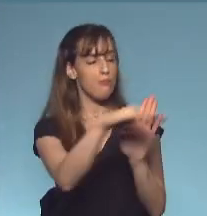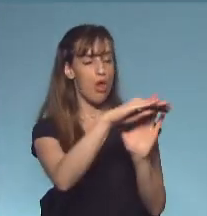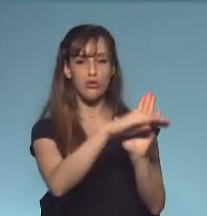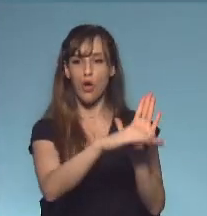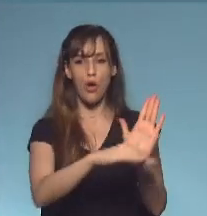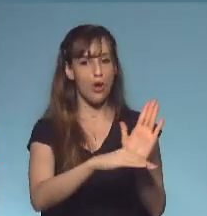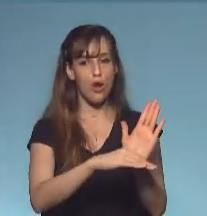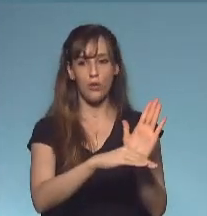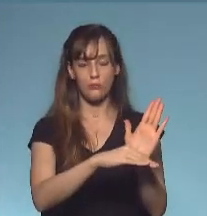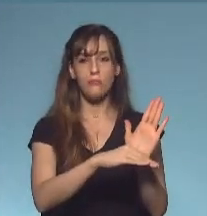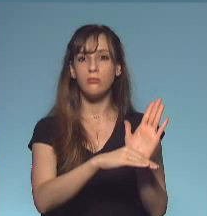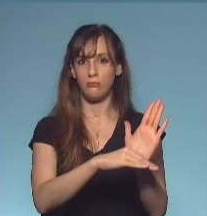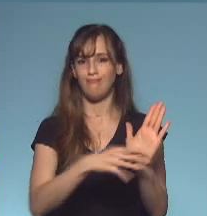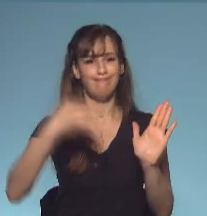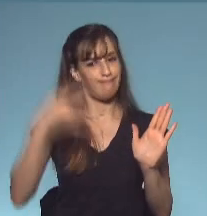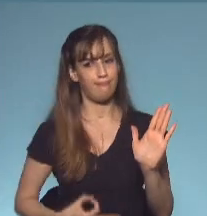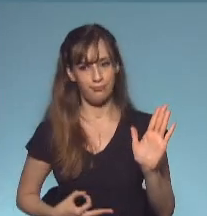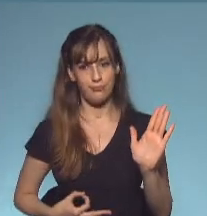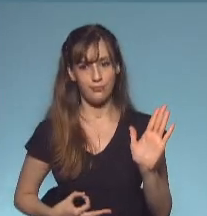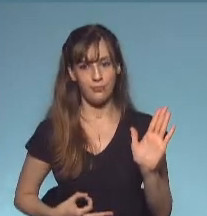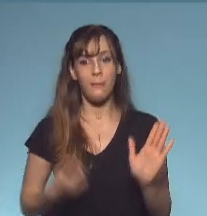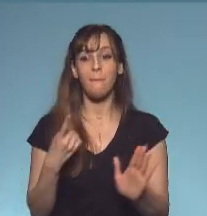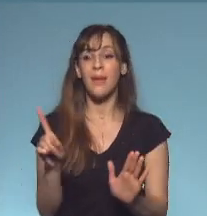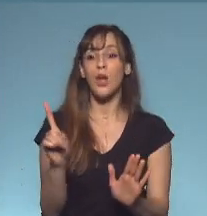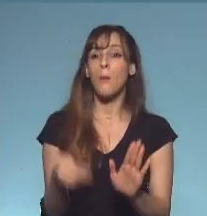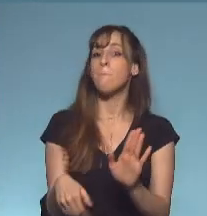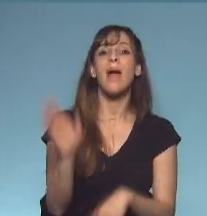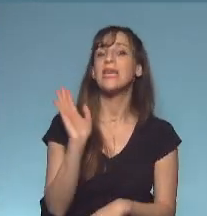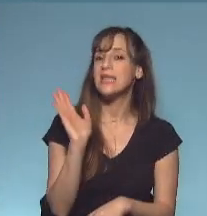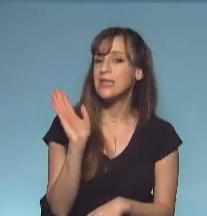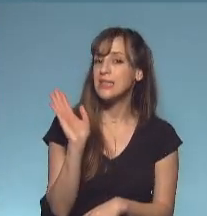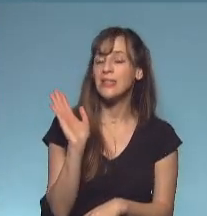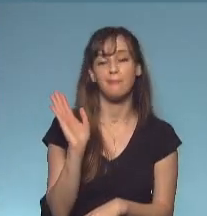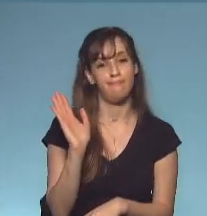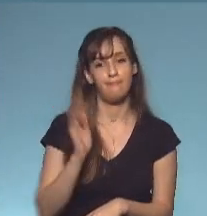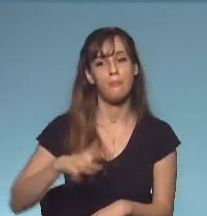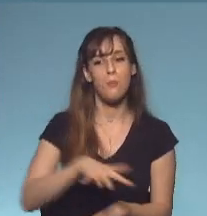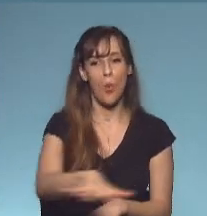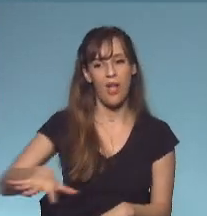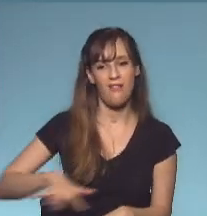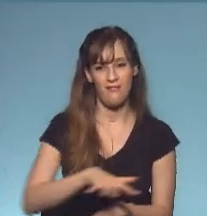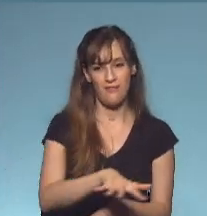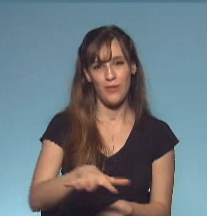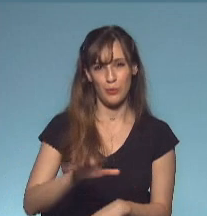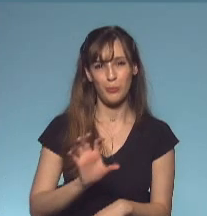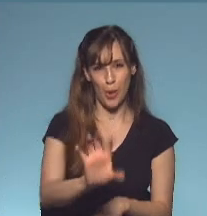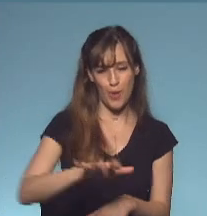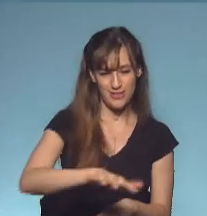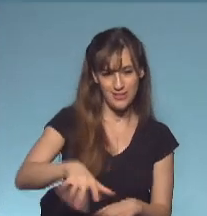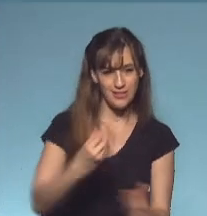que instrumentó la provincia, pero sobre todo al pueblo de nuestra provincia,